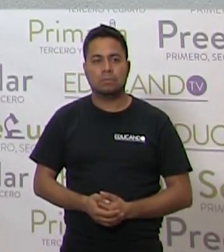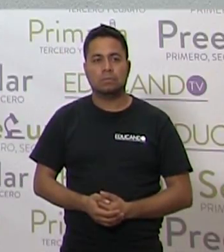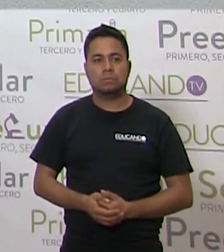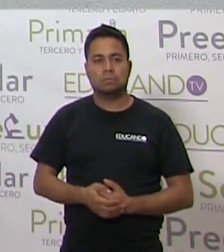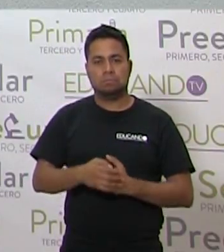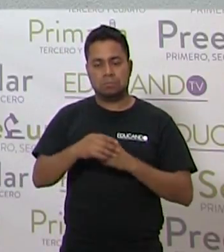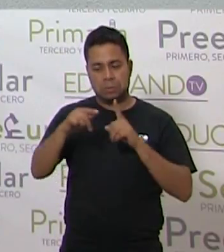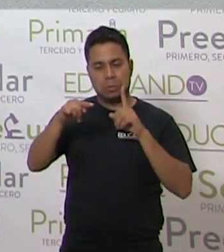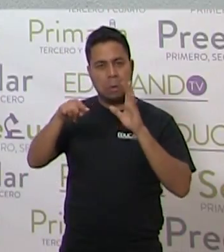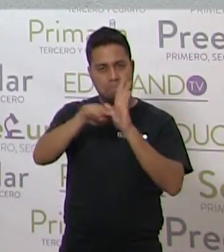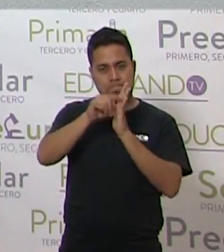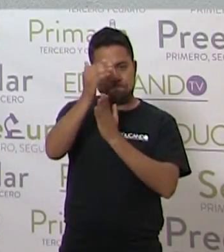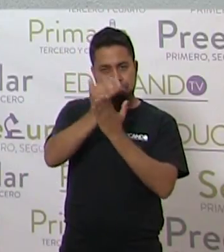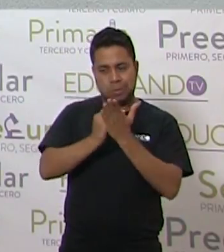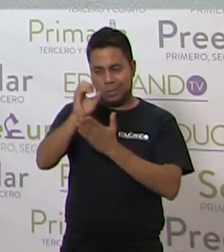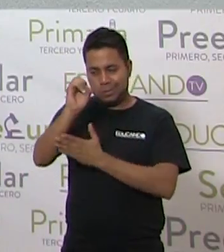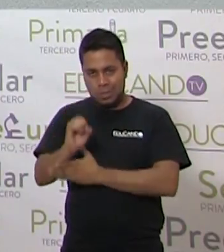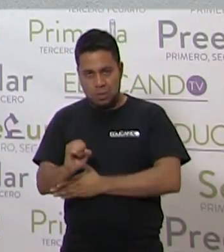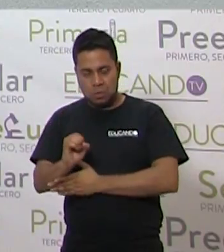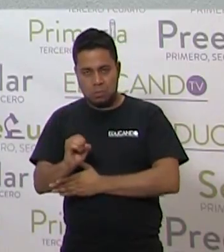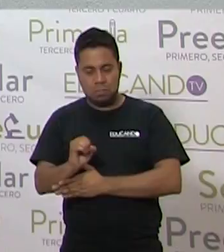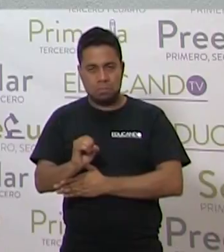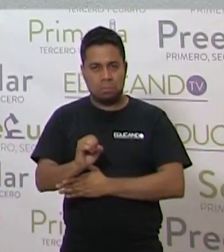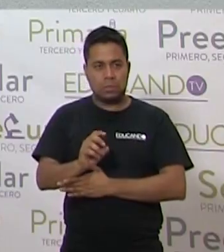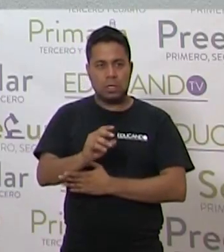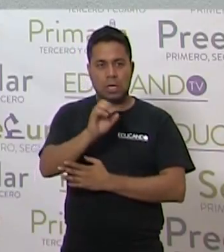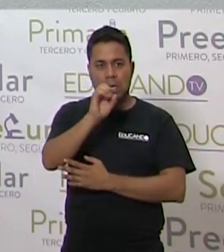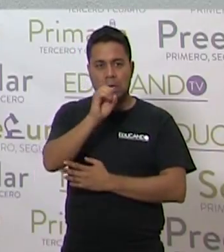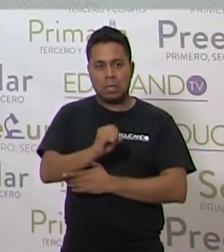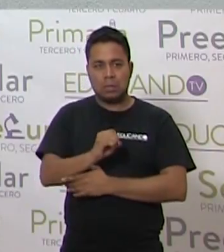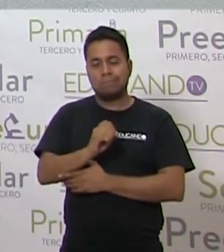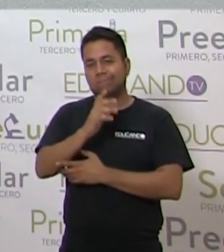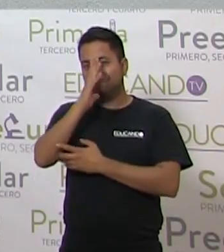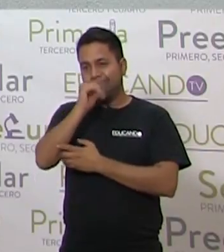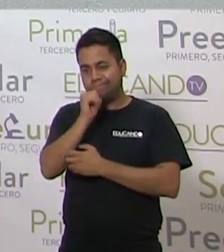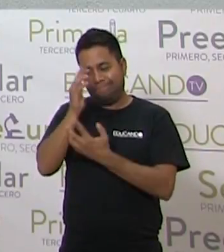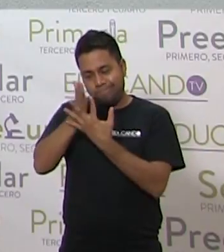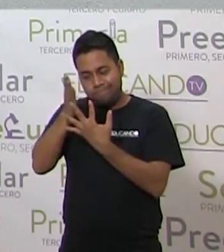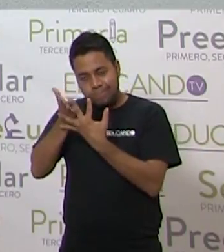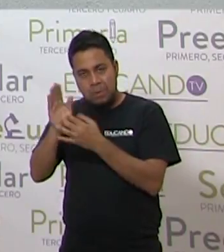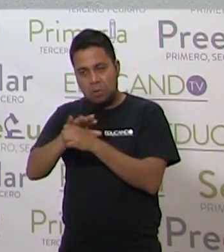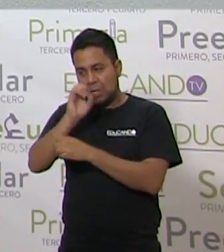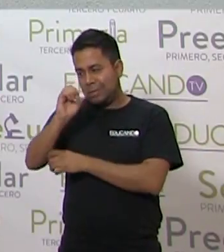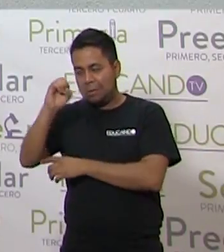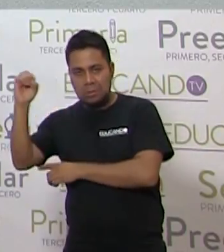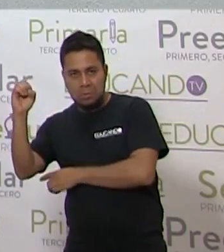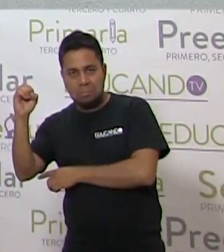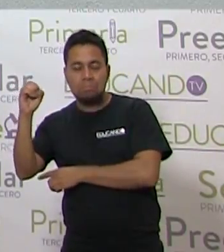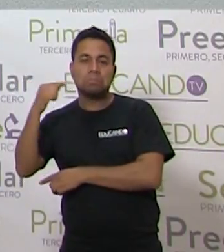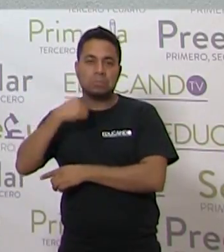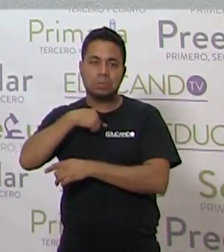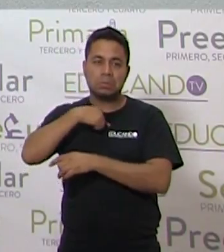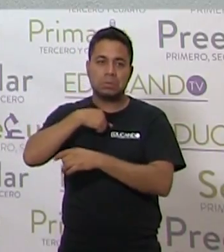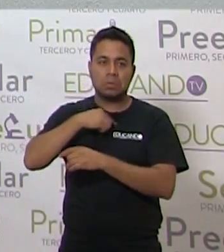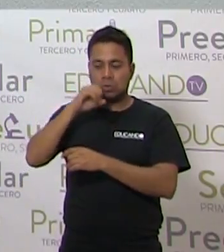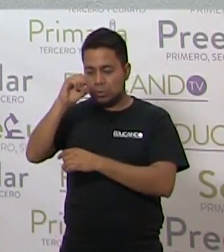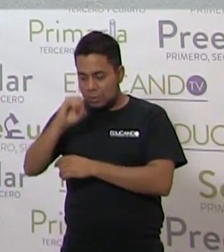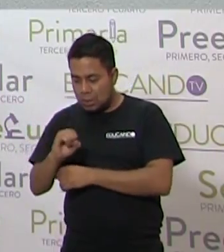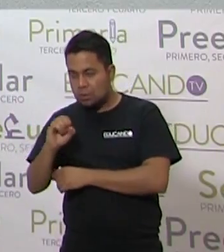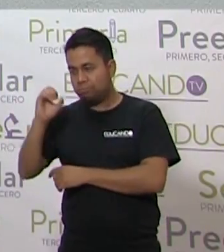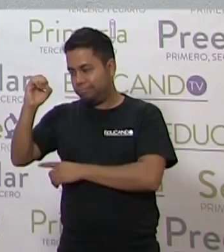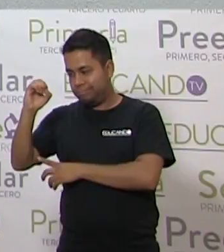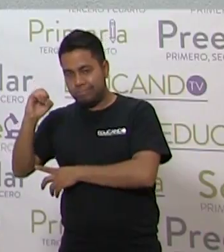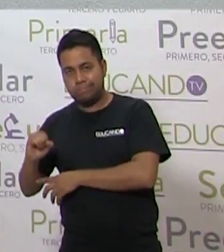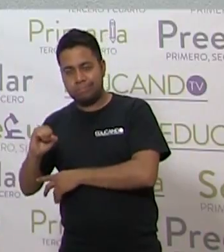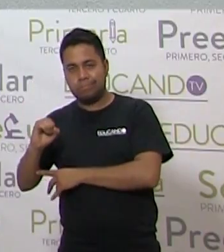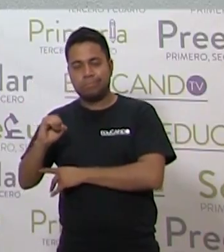esta resta c ya de ahí no podemos ya a seguir repartiendo porque tenemos ceros acá Entonces los bajamos